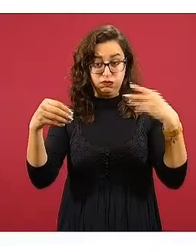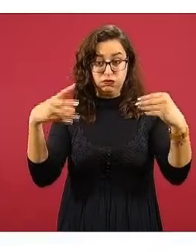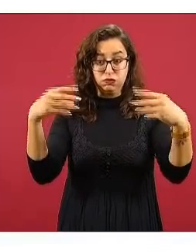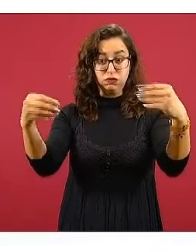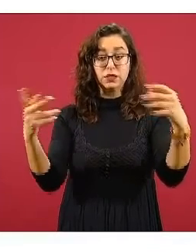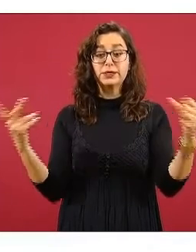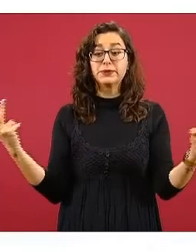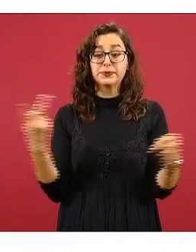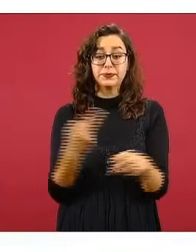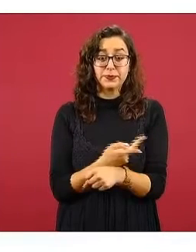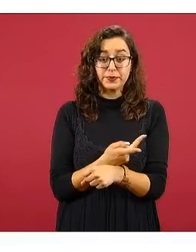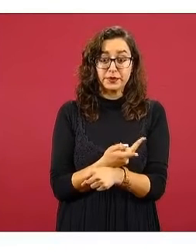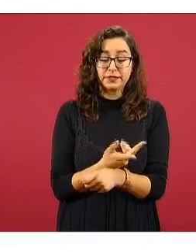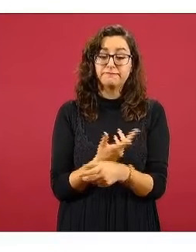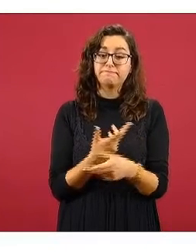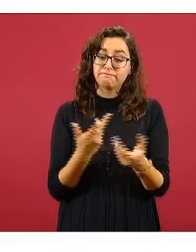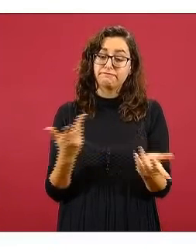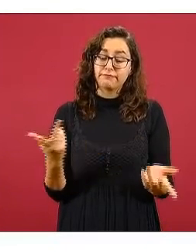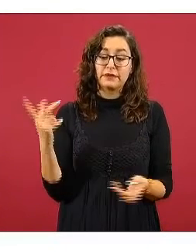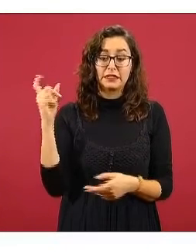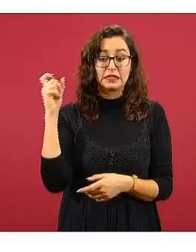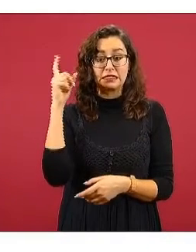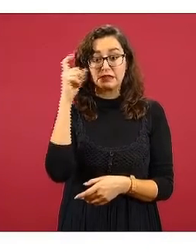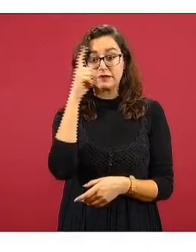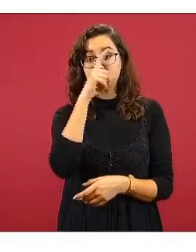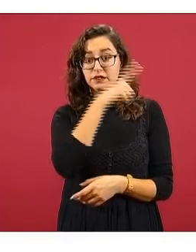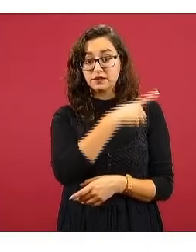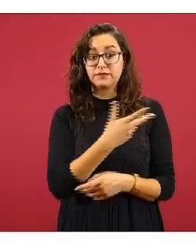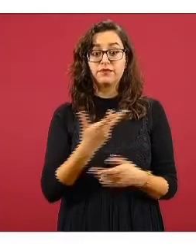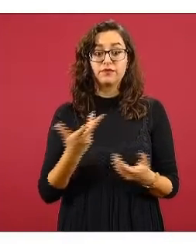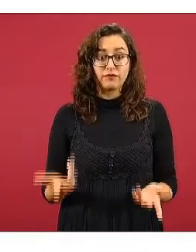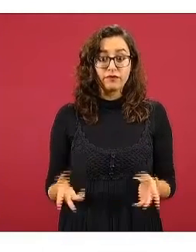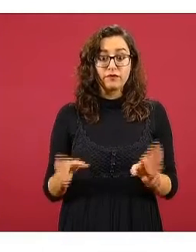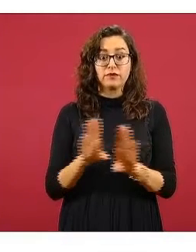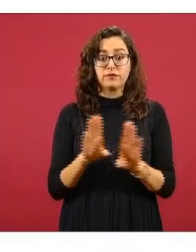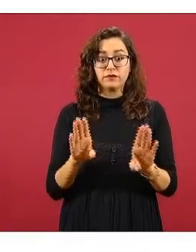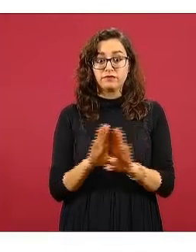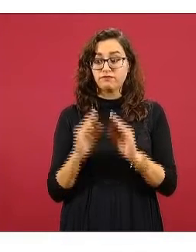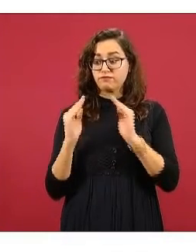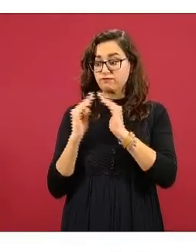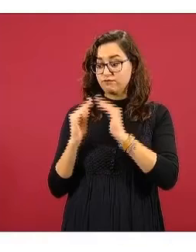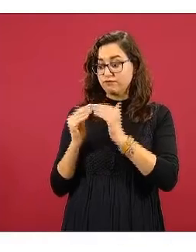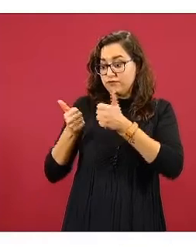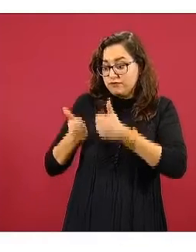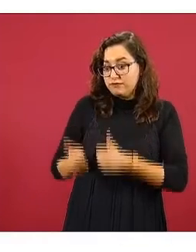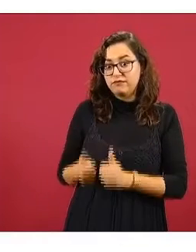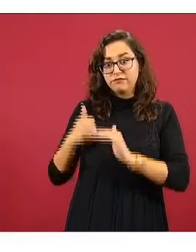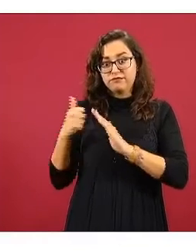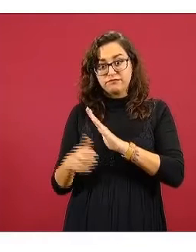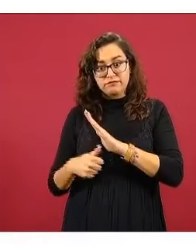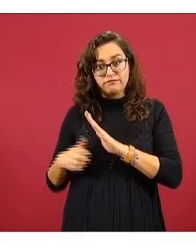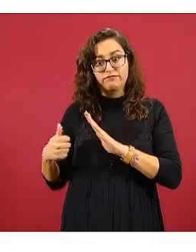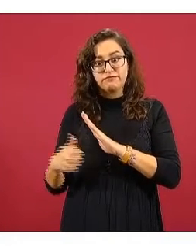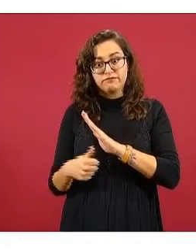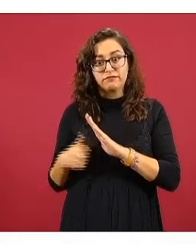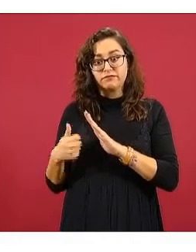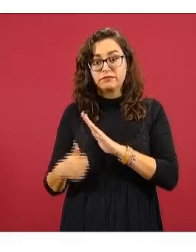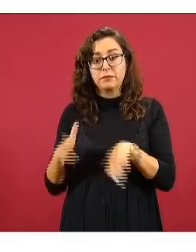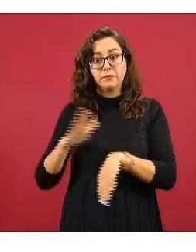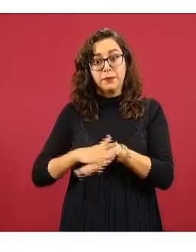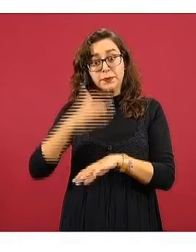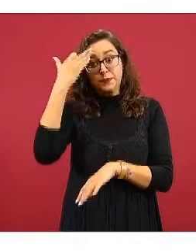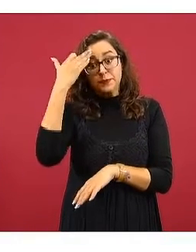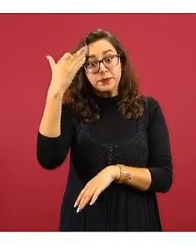que tiene como una de sus principales premisas poder mantenernos resguardados en nuestro domicilio el mayor tiempo